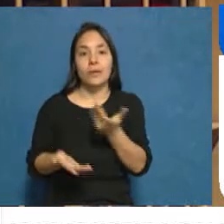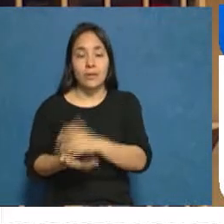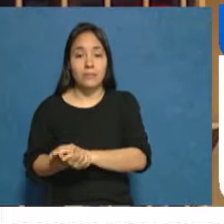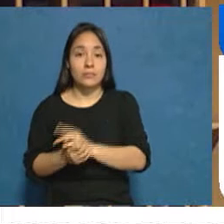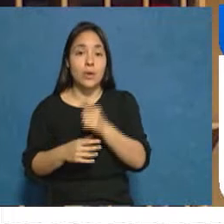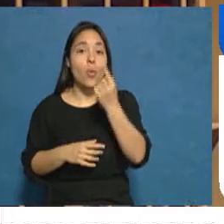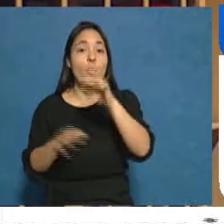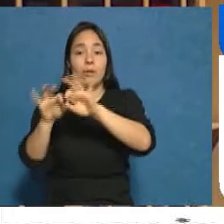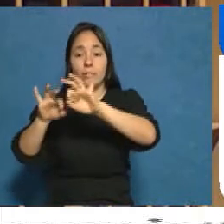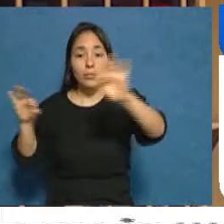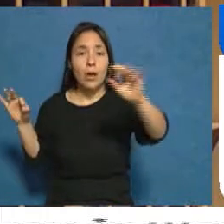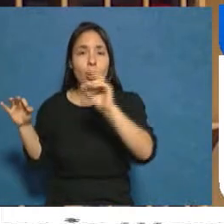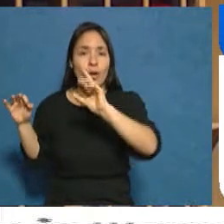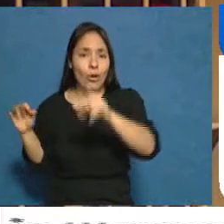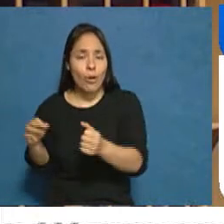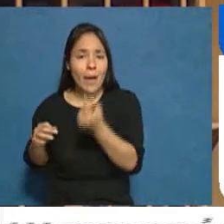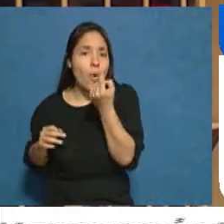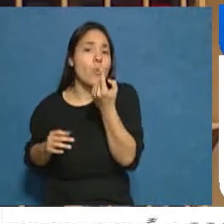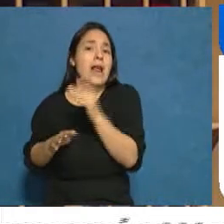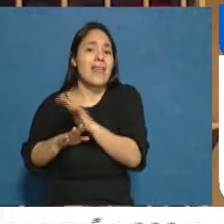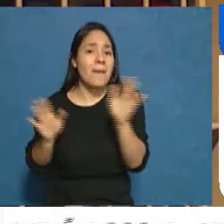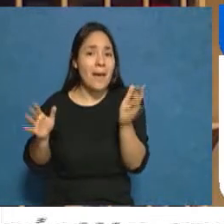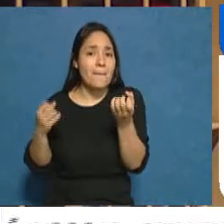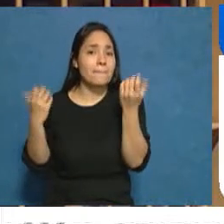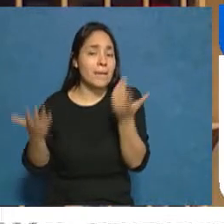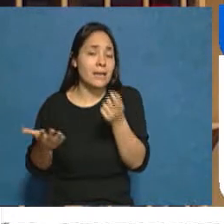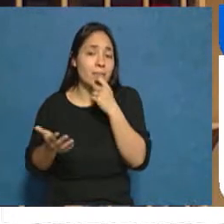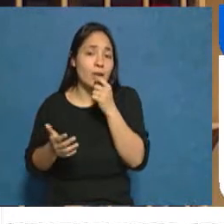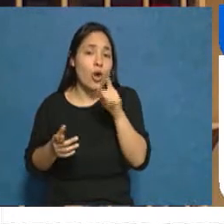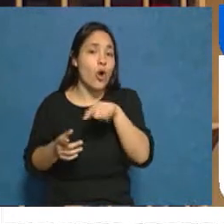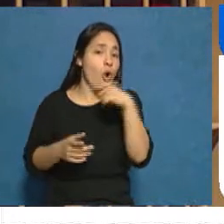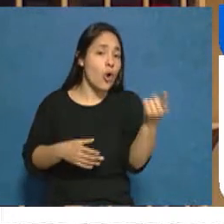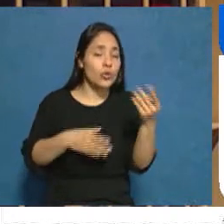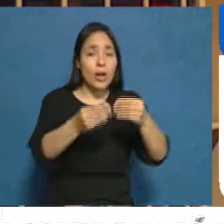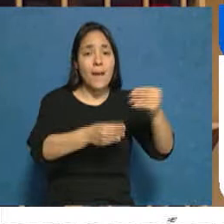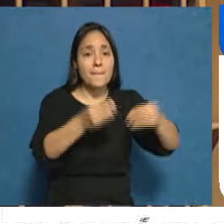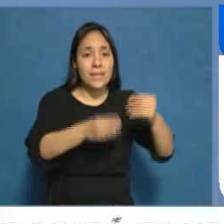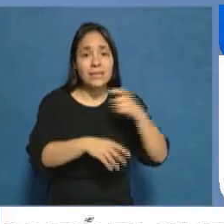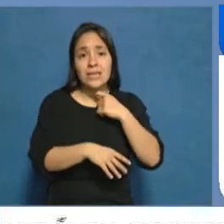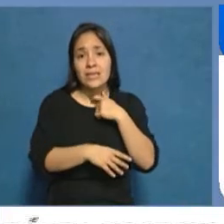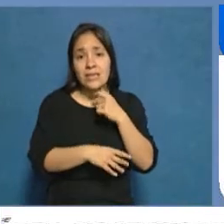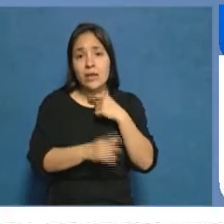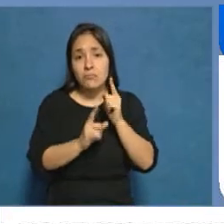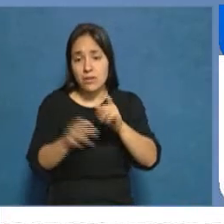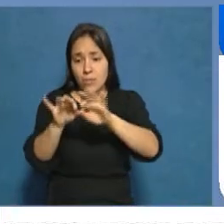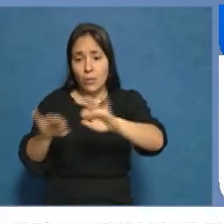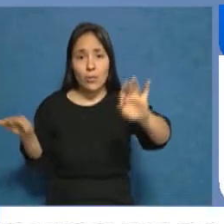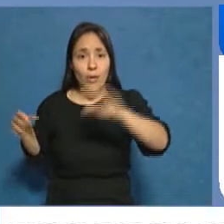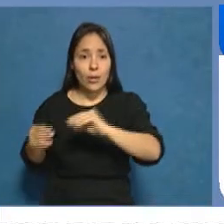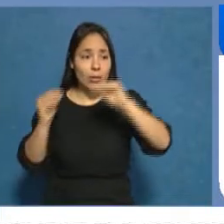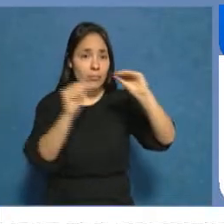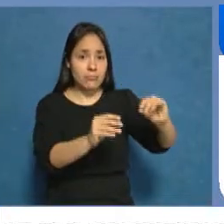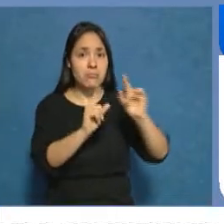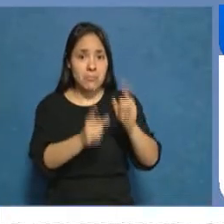un tendido de fibra óptica se va a robar para cuando a lo mejor otro proveedor de internet quiera utilizar el mismo tendido.